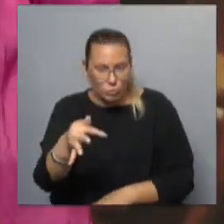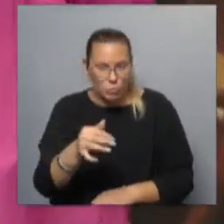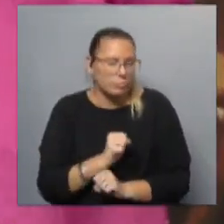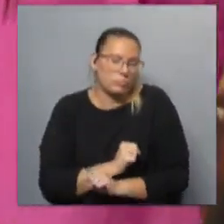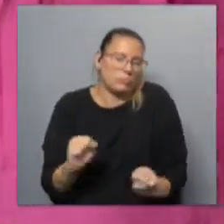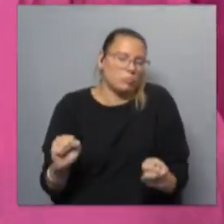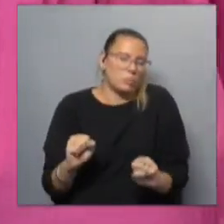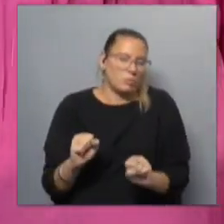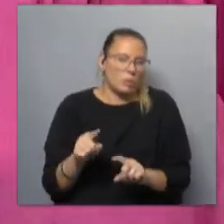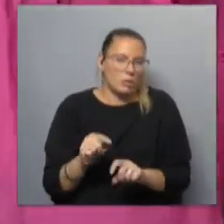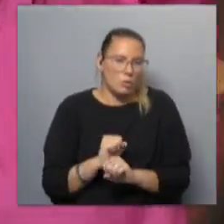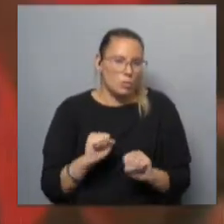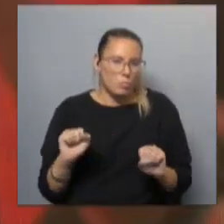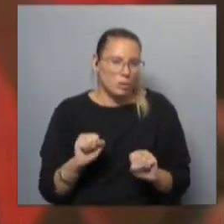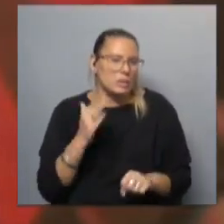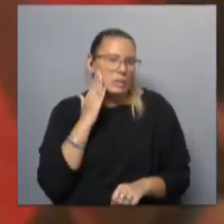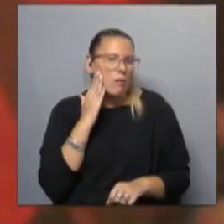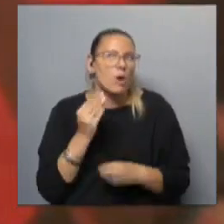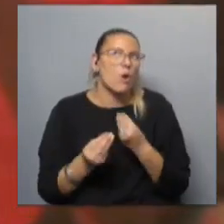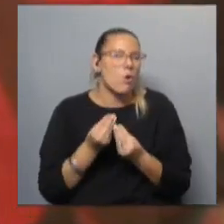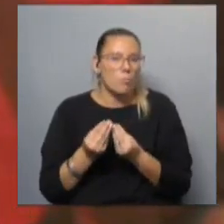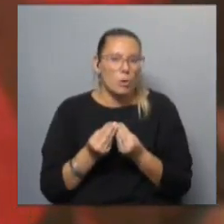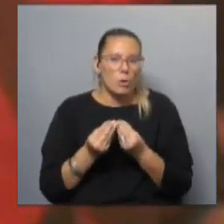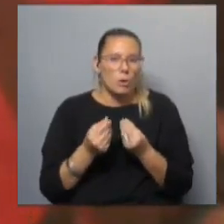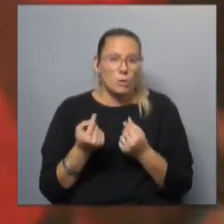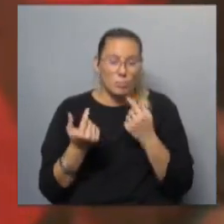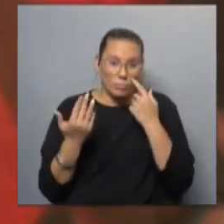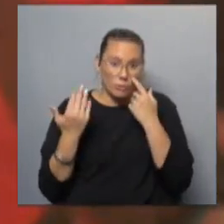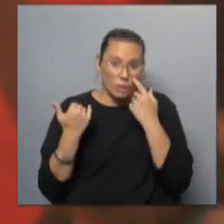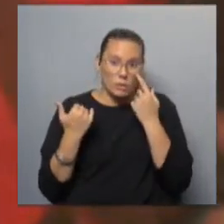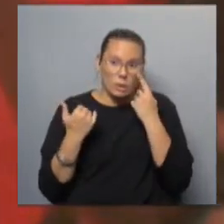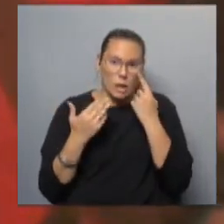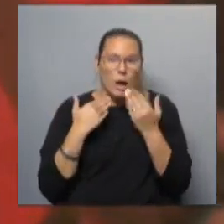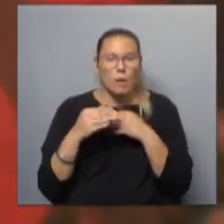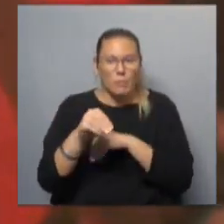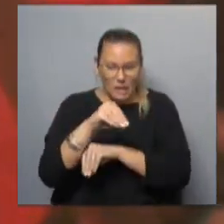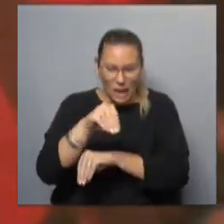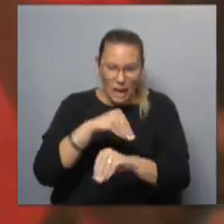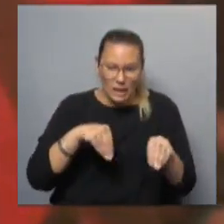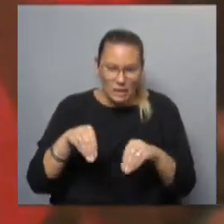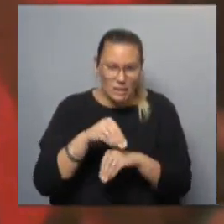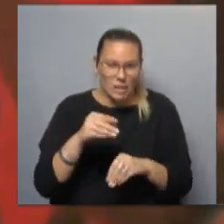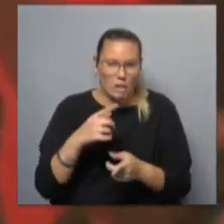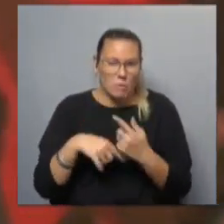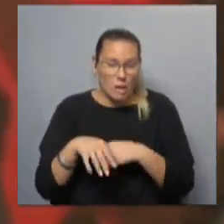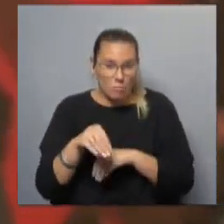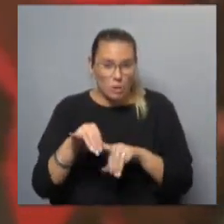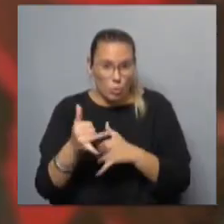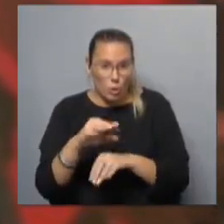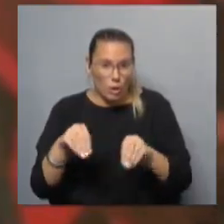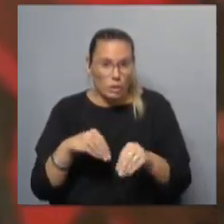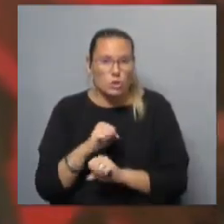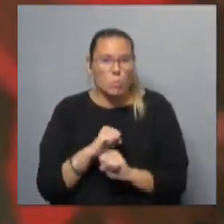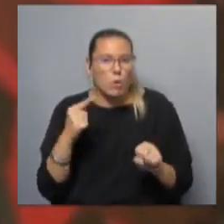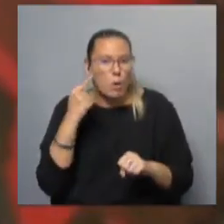podés. Esa parte no la podés saber. Es decir, yo recién, ustedes hablaban del ajedrez y cosas, yo pensaba, para mí el ajedrez es imposible. Yo